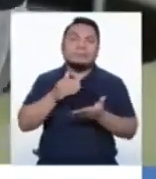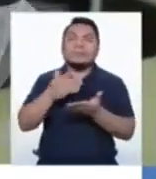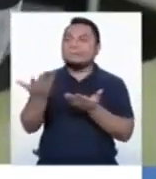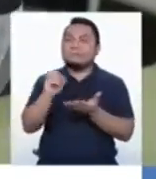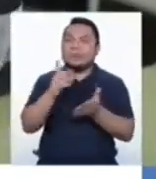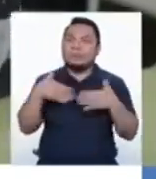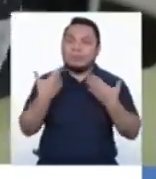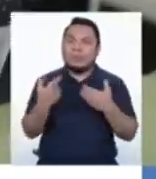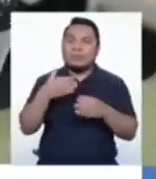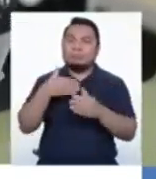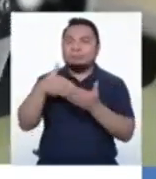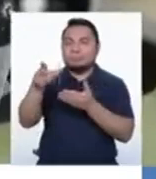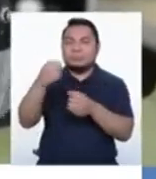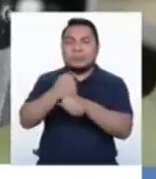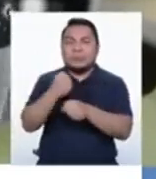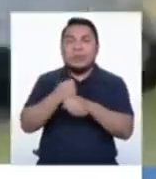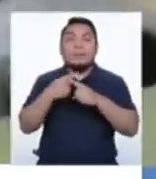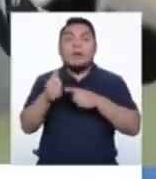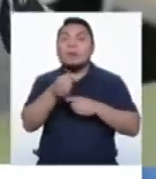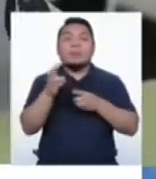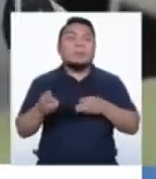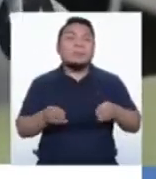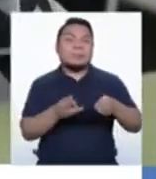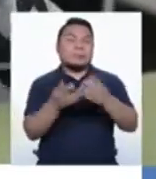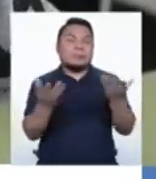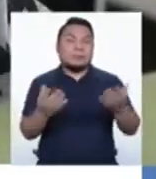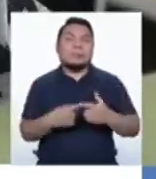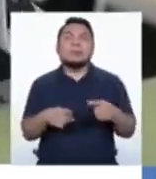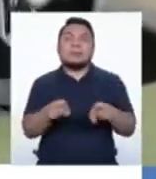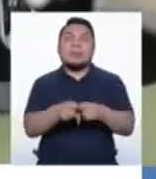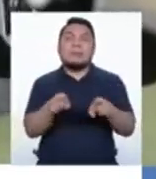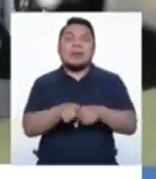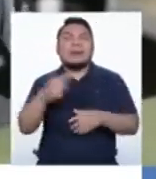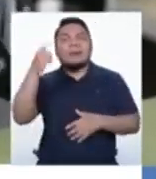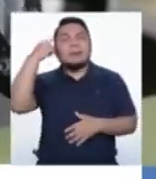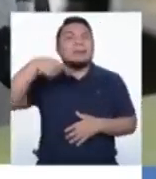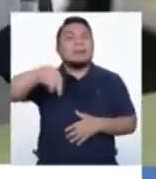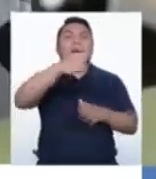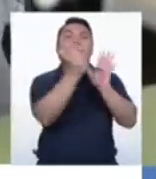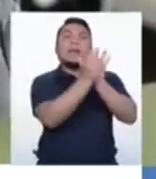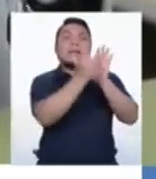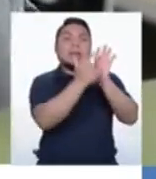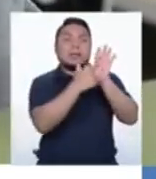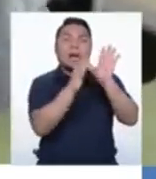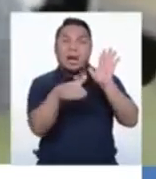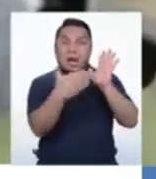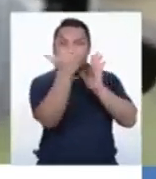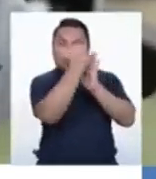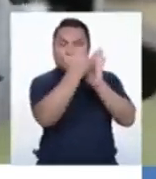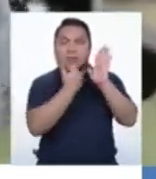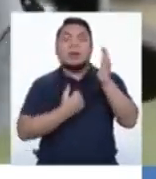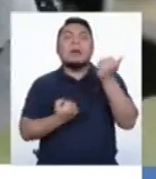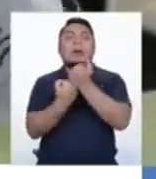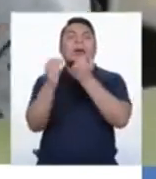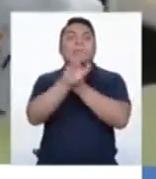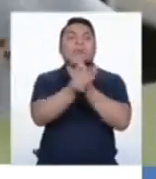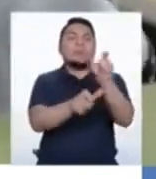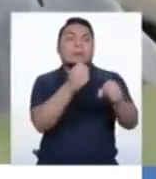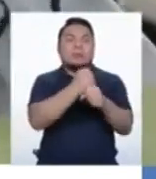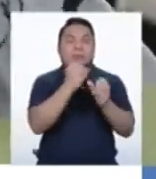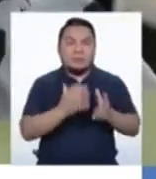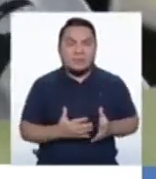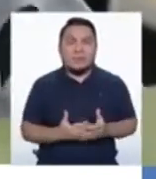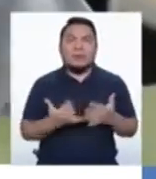Para lo cual existen ya otros mecanismos, que es el cese colectivo, que la ley también establece, pero que es una medida que no aplica ahora y